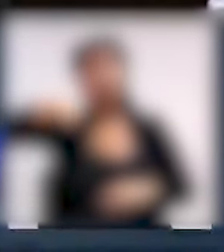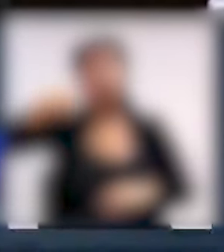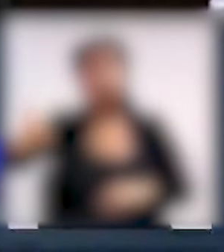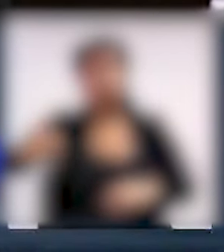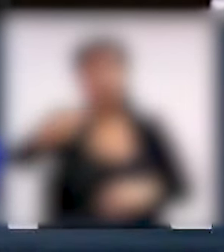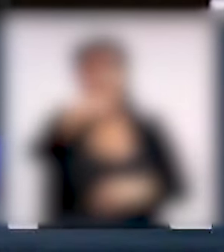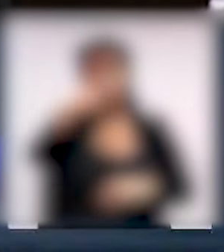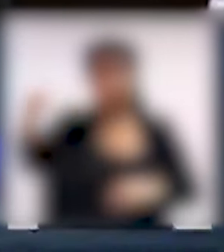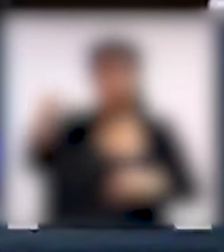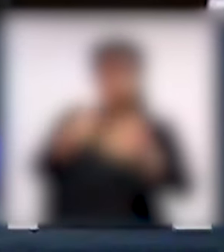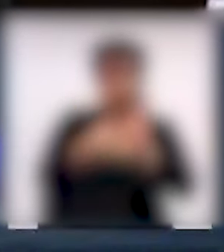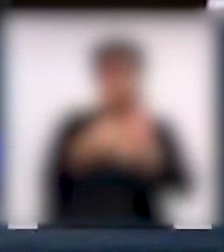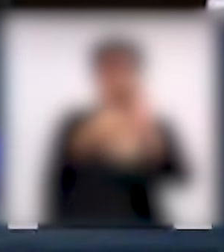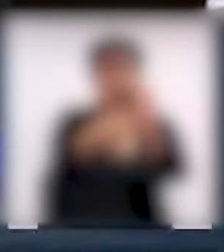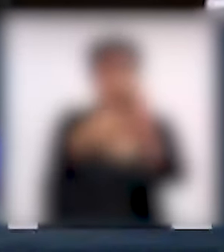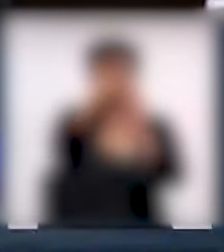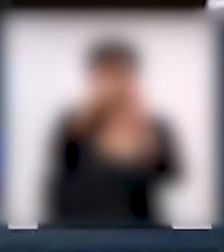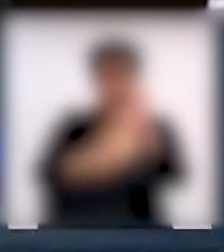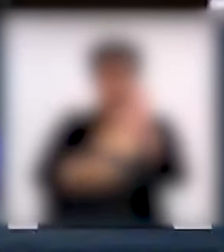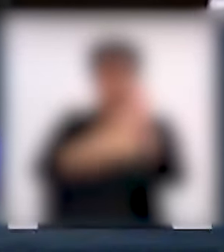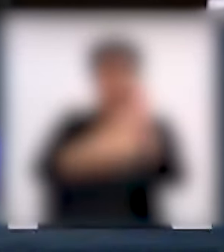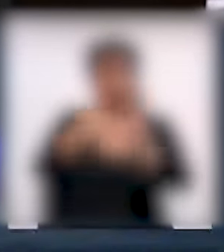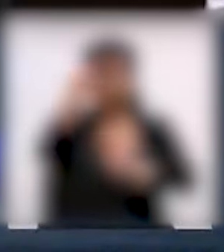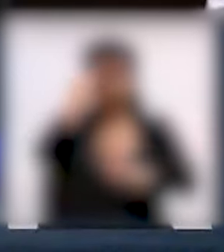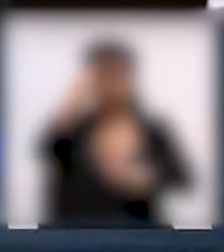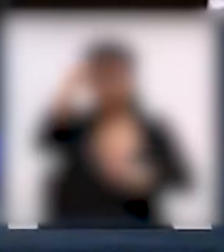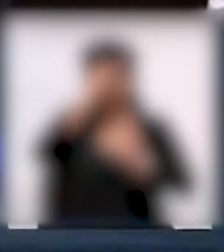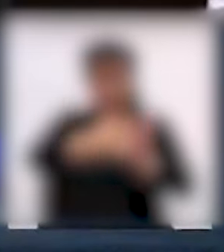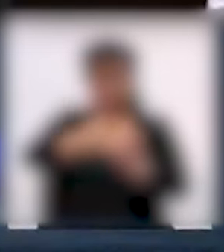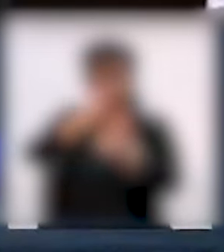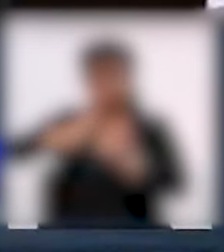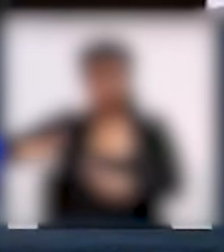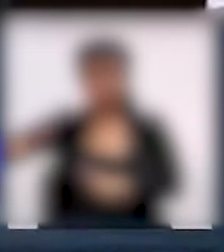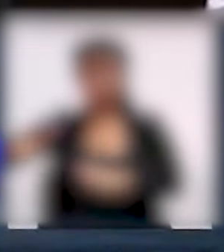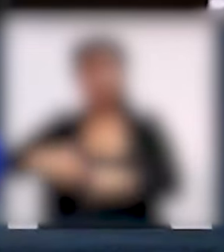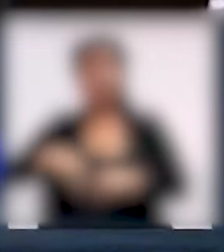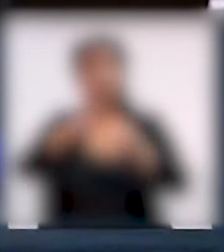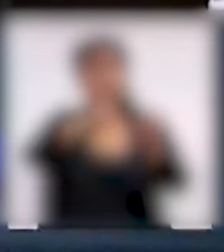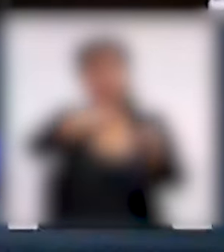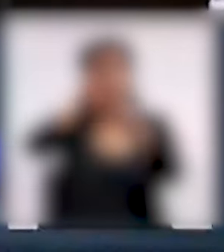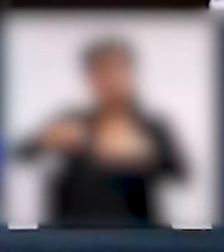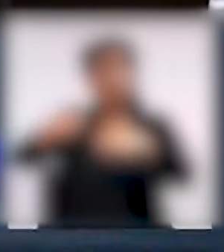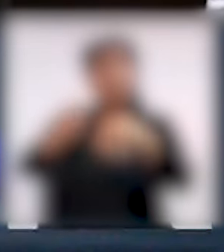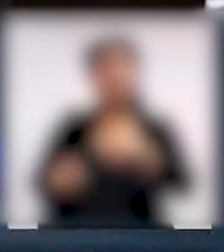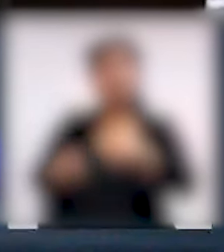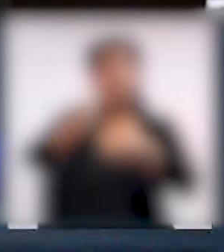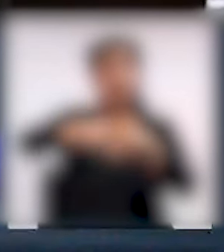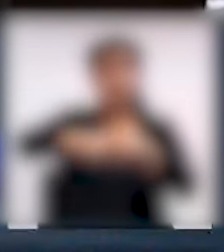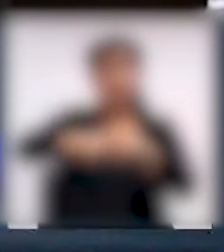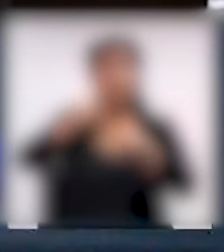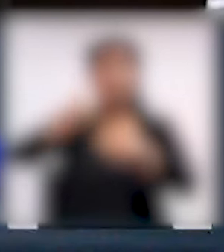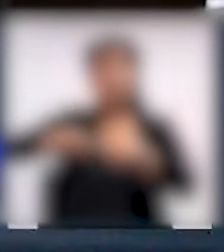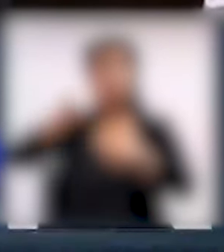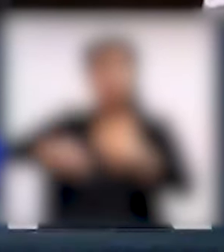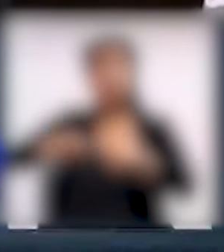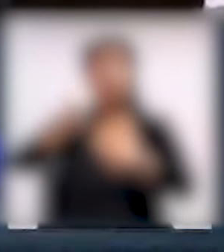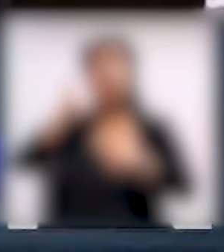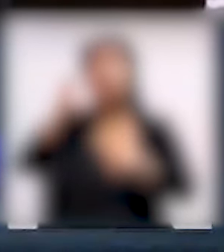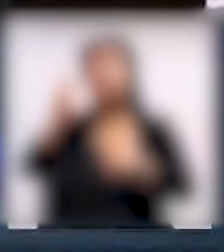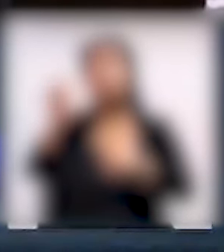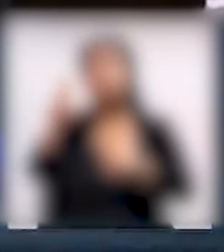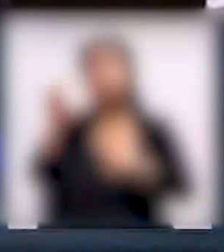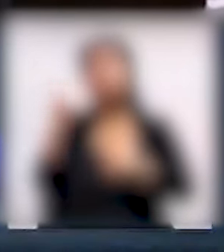permito proponer en ese orden de ideas y en ese orden de actores que el diputado de la Rosa ha